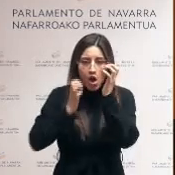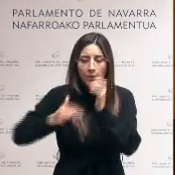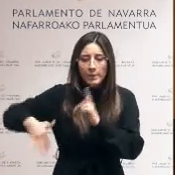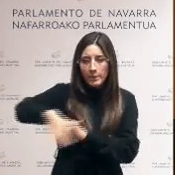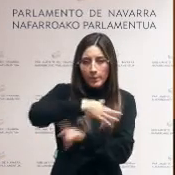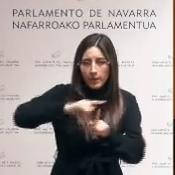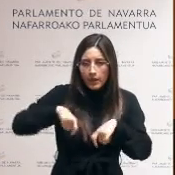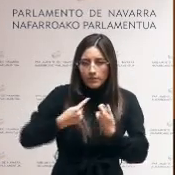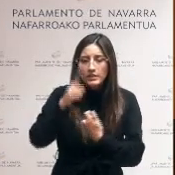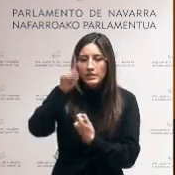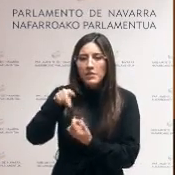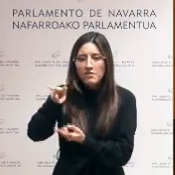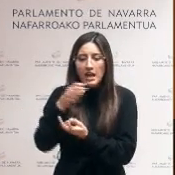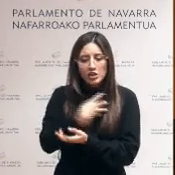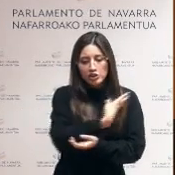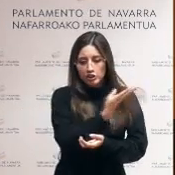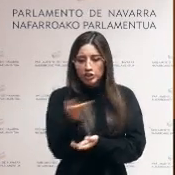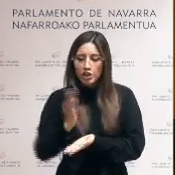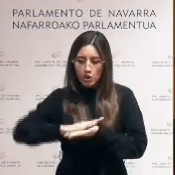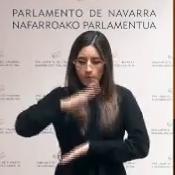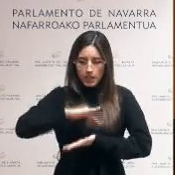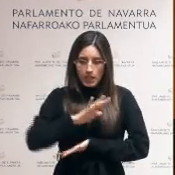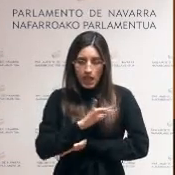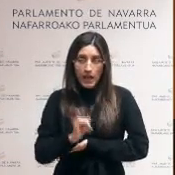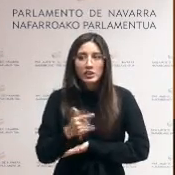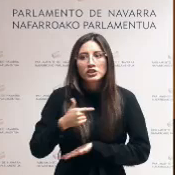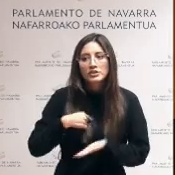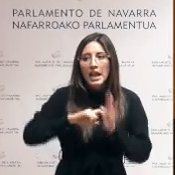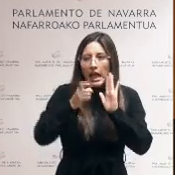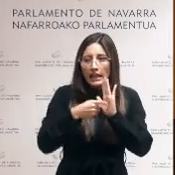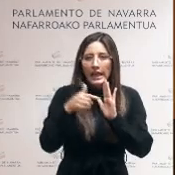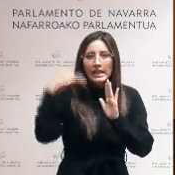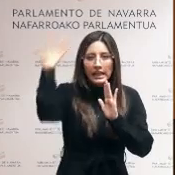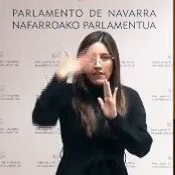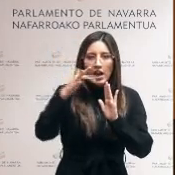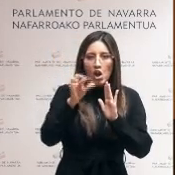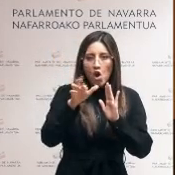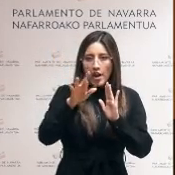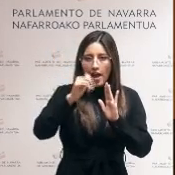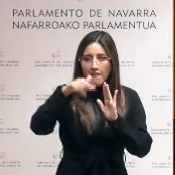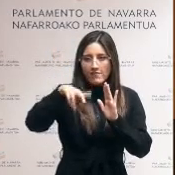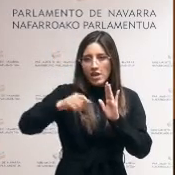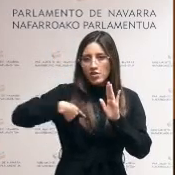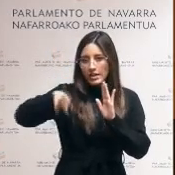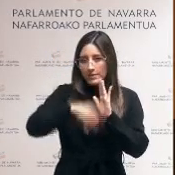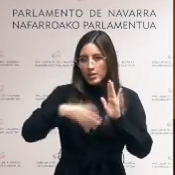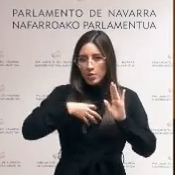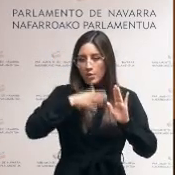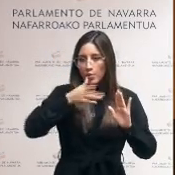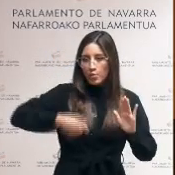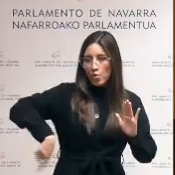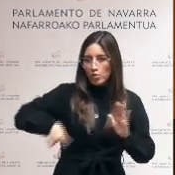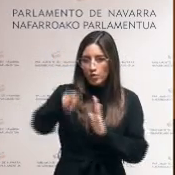y fiscalidad. No hace falta que repita lo que dice la LORAFNA, que supongo que todos ustedes se la han leído. Navarra